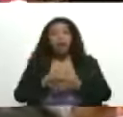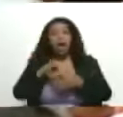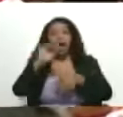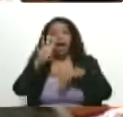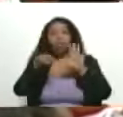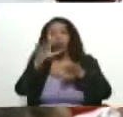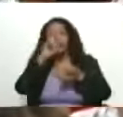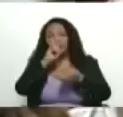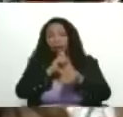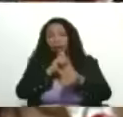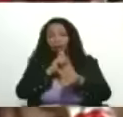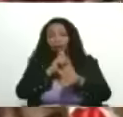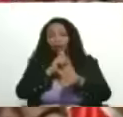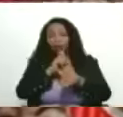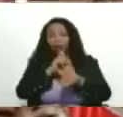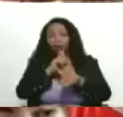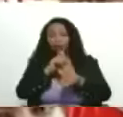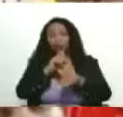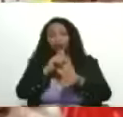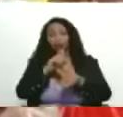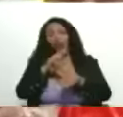año 14, año 15,